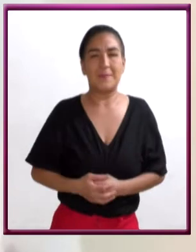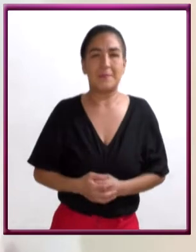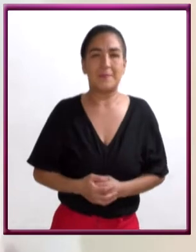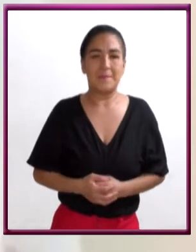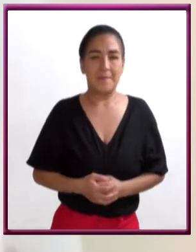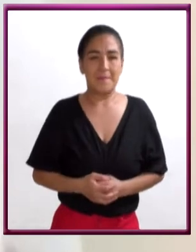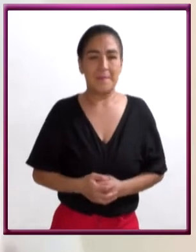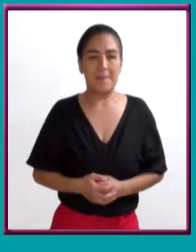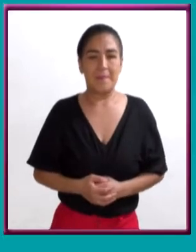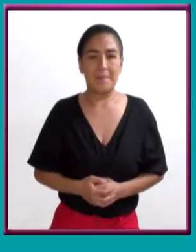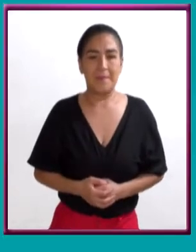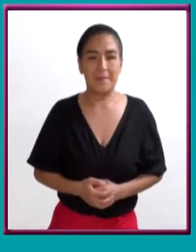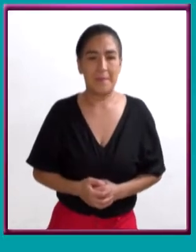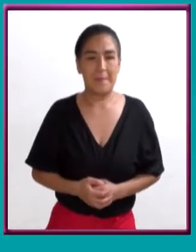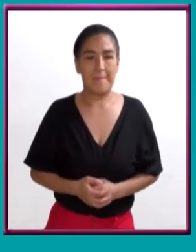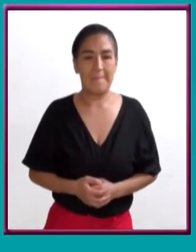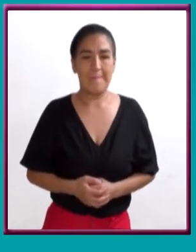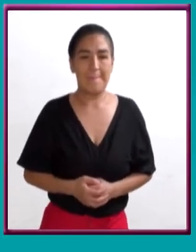de ellos.